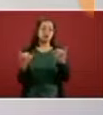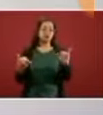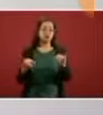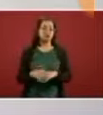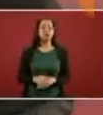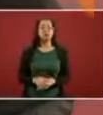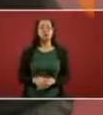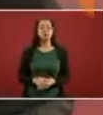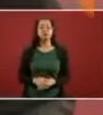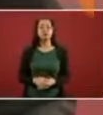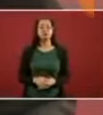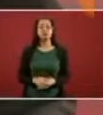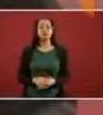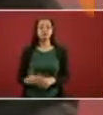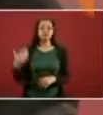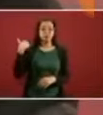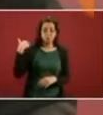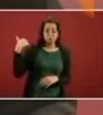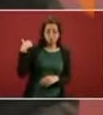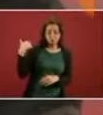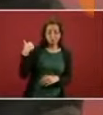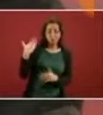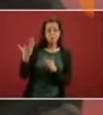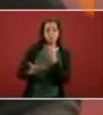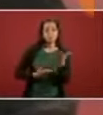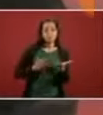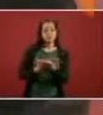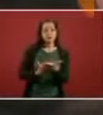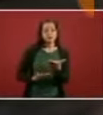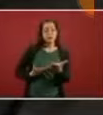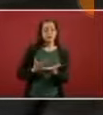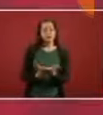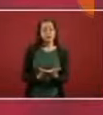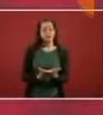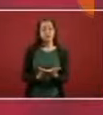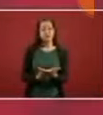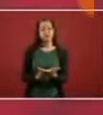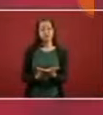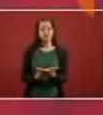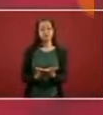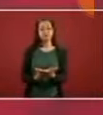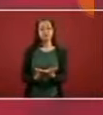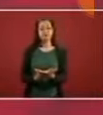todo lo que se solicite sobre todo